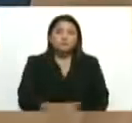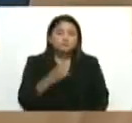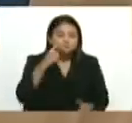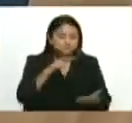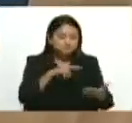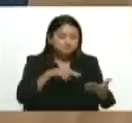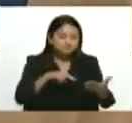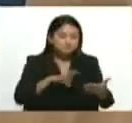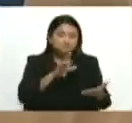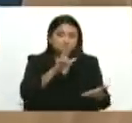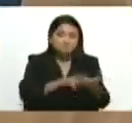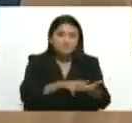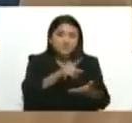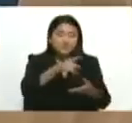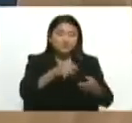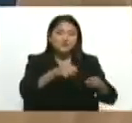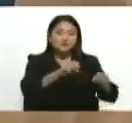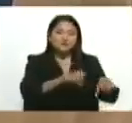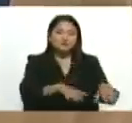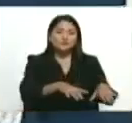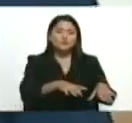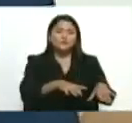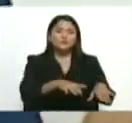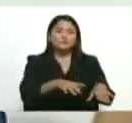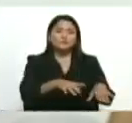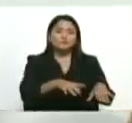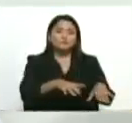esto es una renuncia voluntaria a un cargo, simplemente.